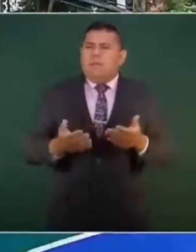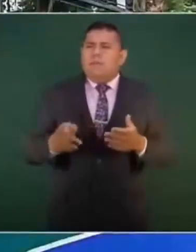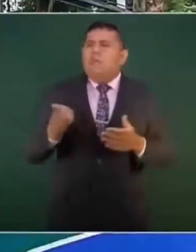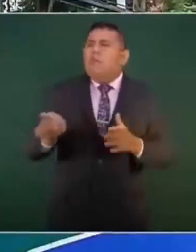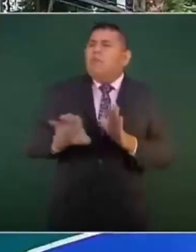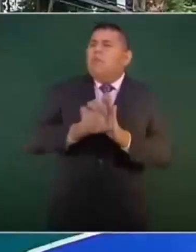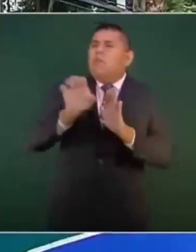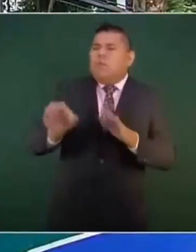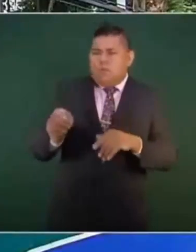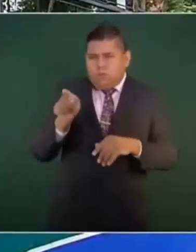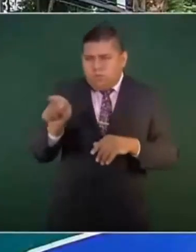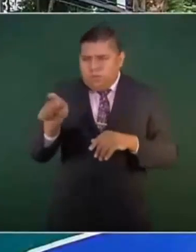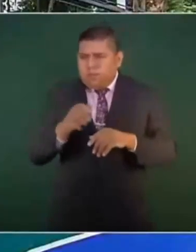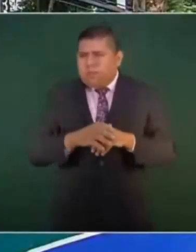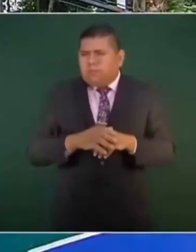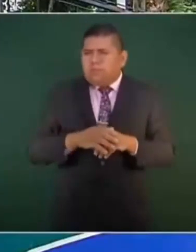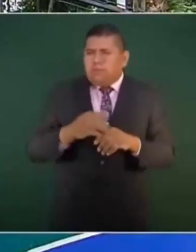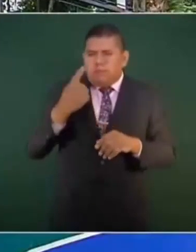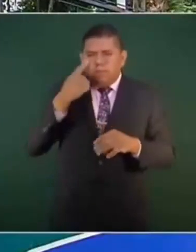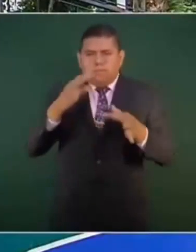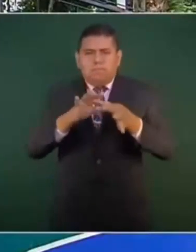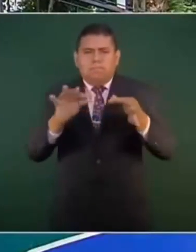no pones